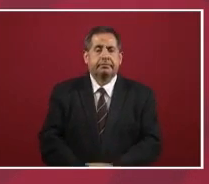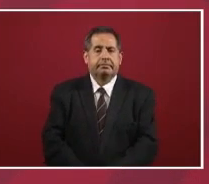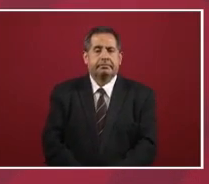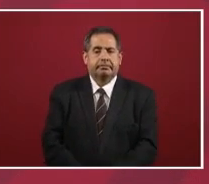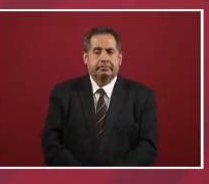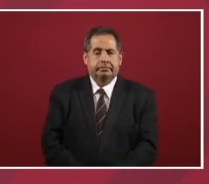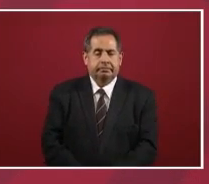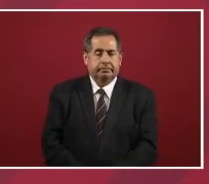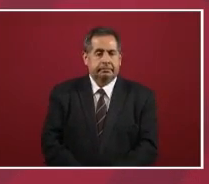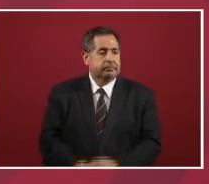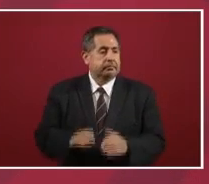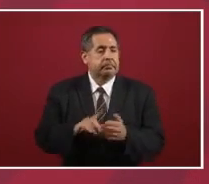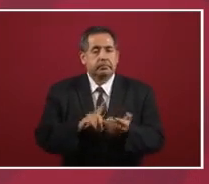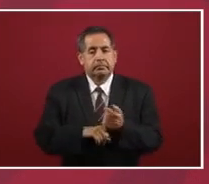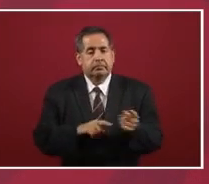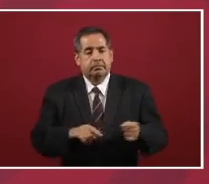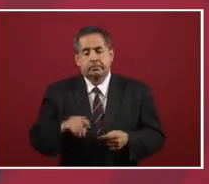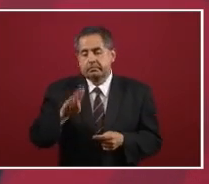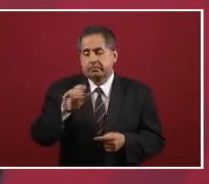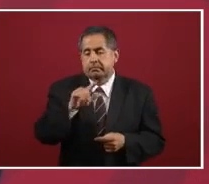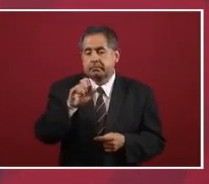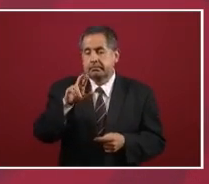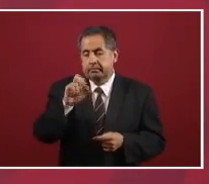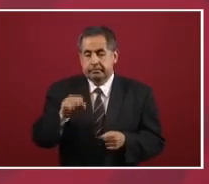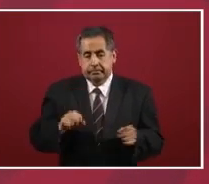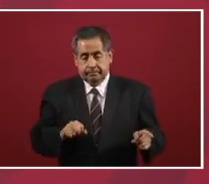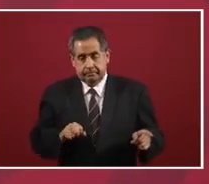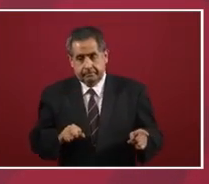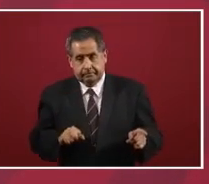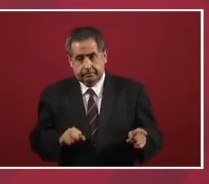En el caso de Balleres,